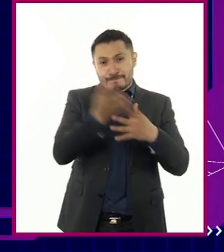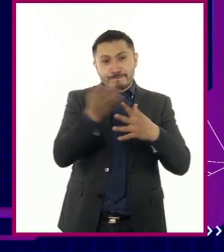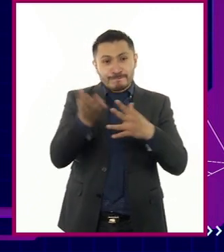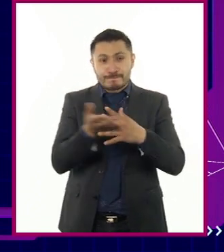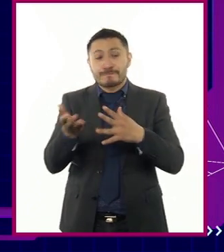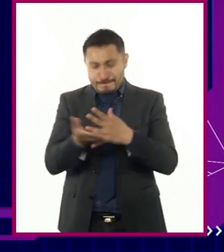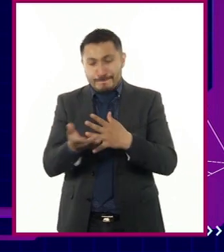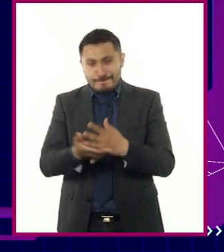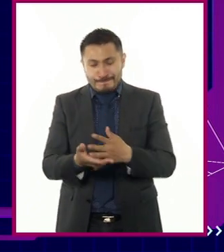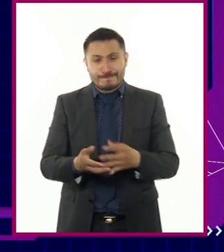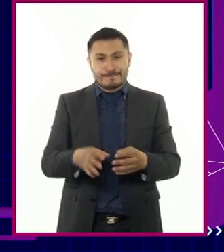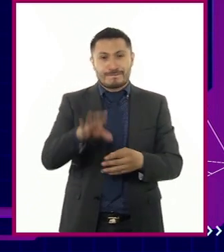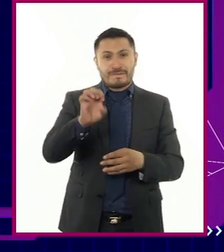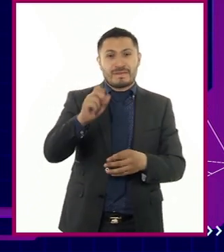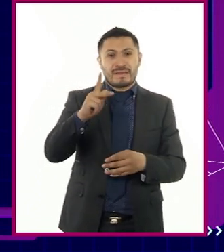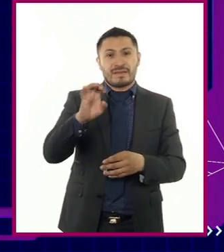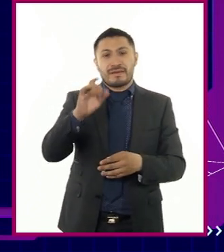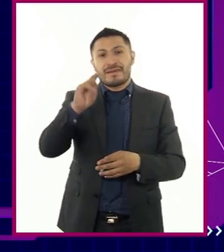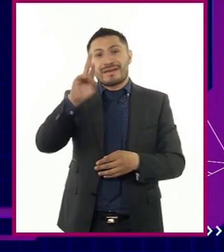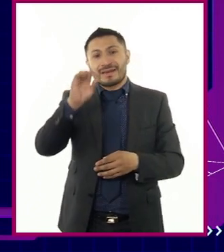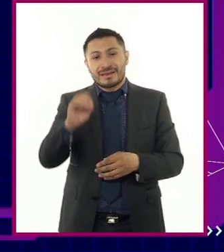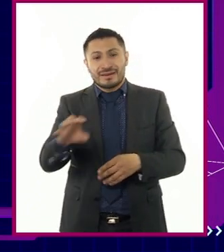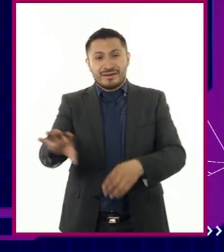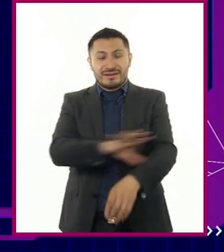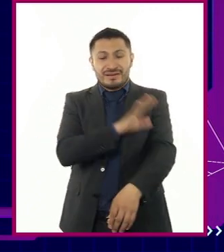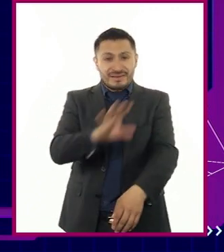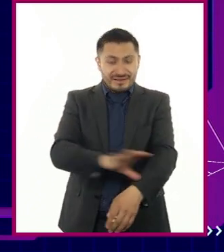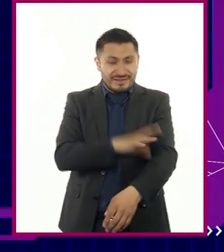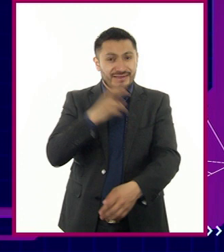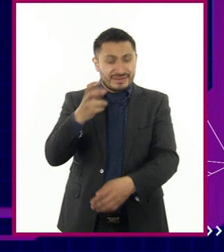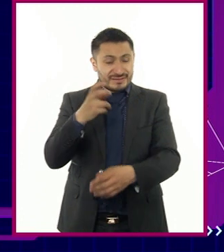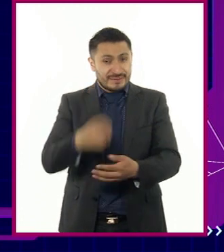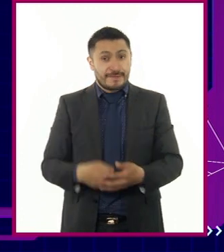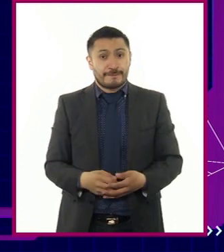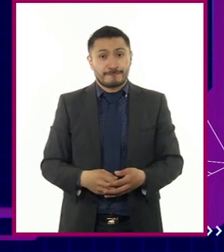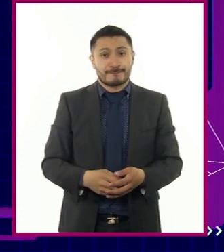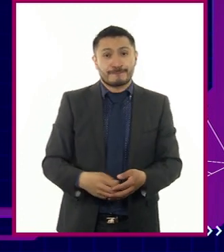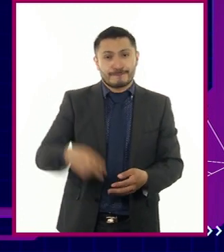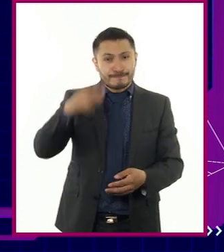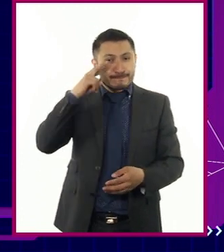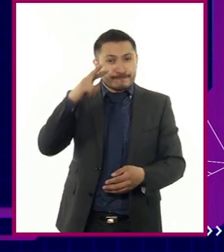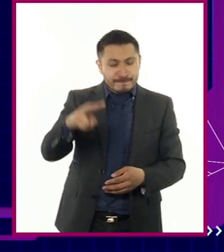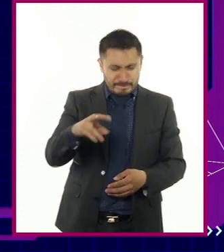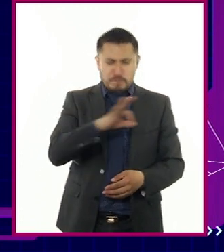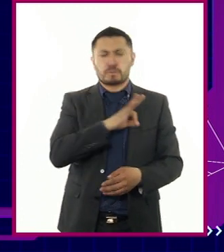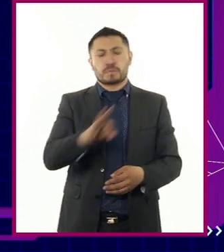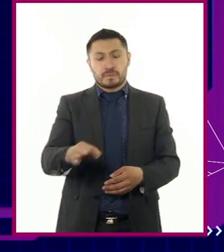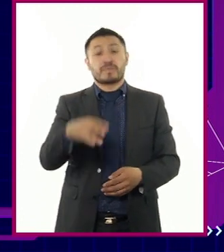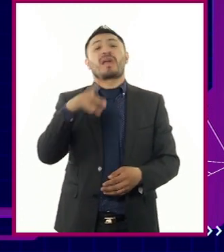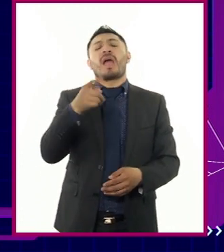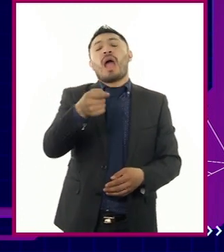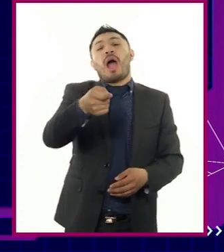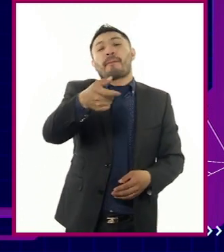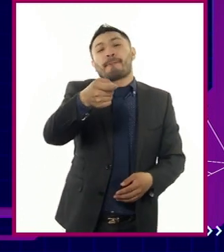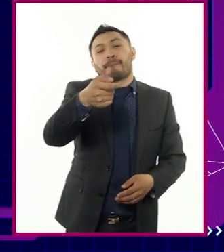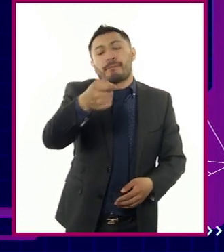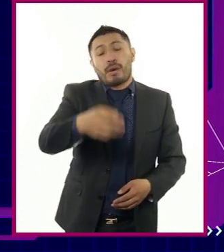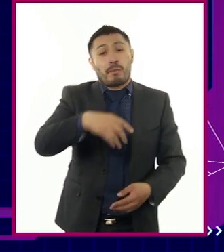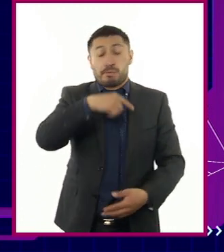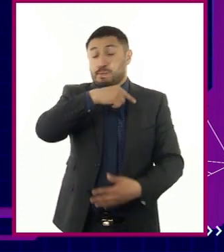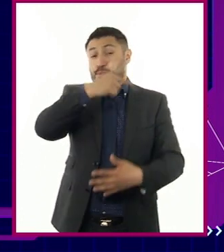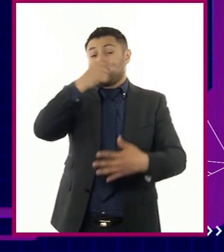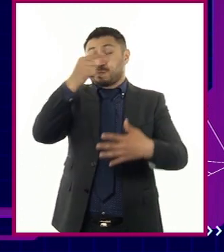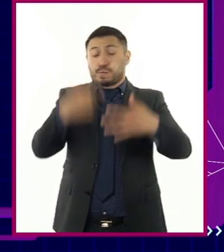espectro electromagnético. De todo el espectro electromagnético, lo visible al ojo humano es una pequeña parte de todas las clases